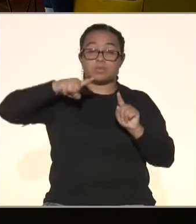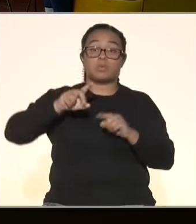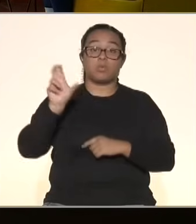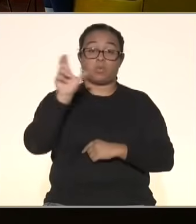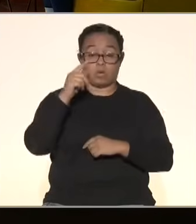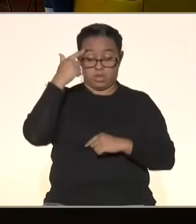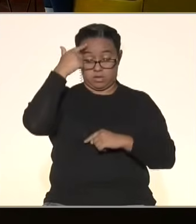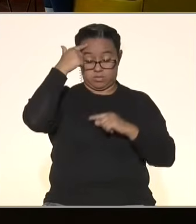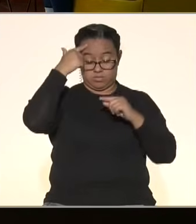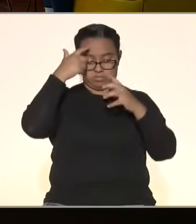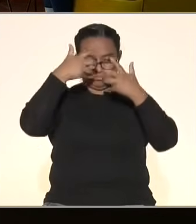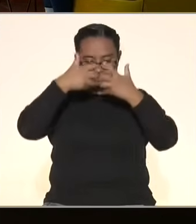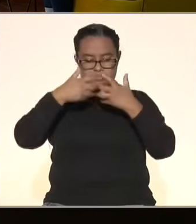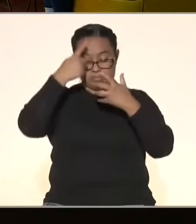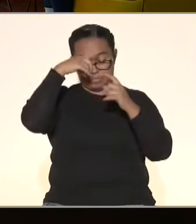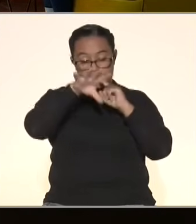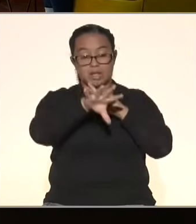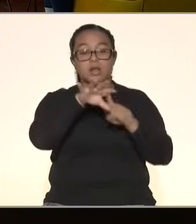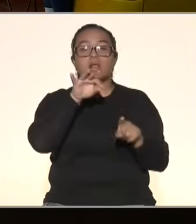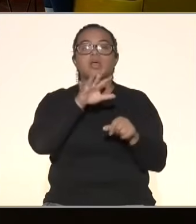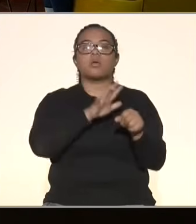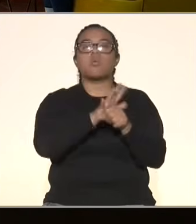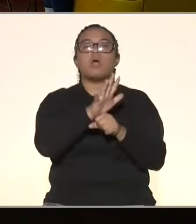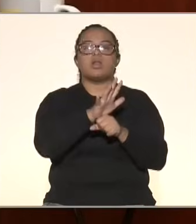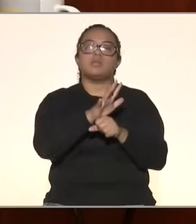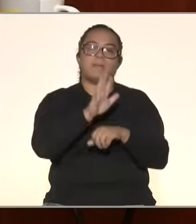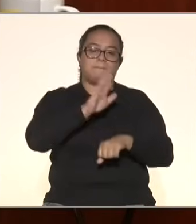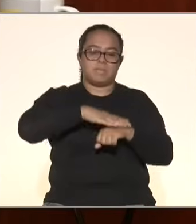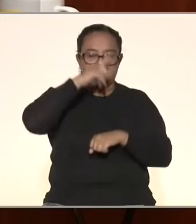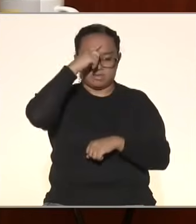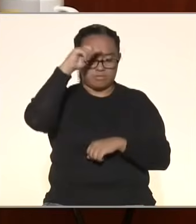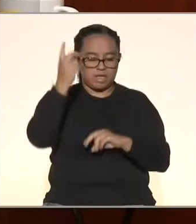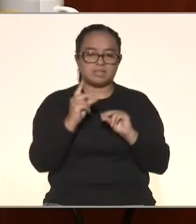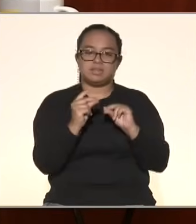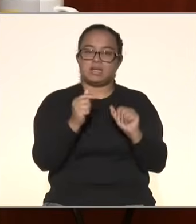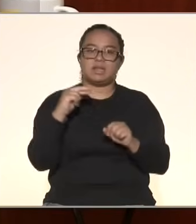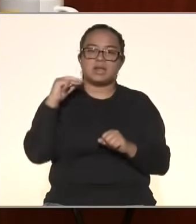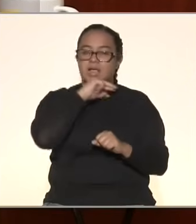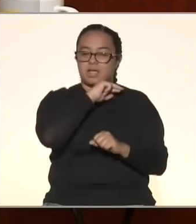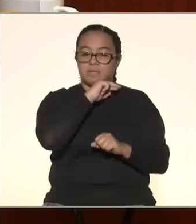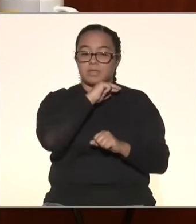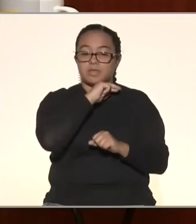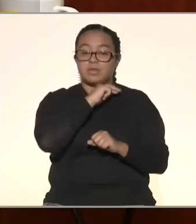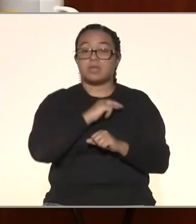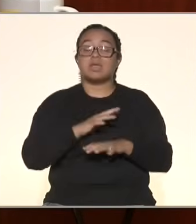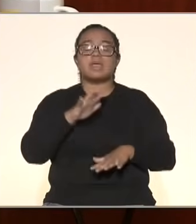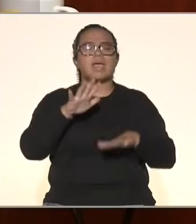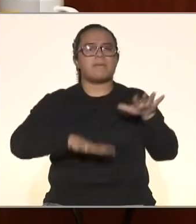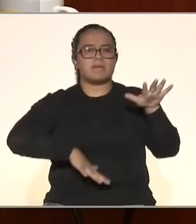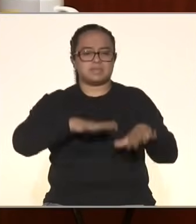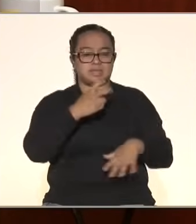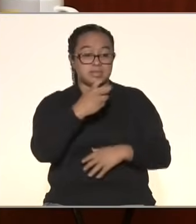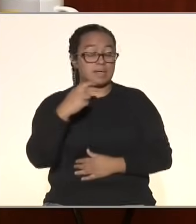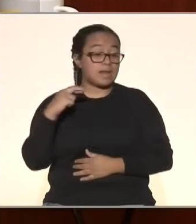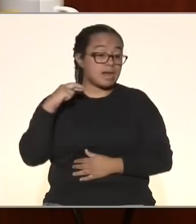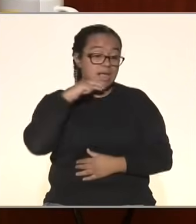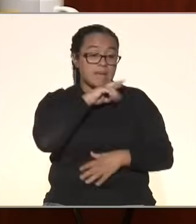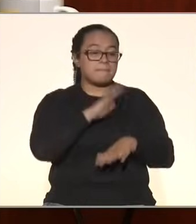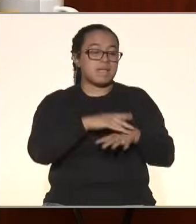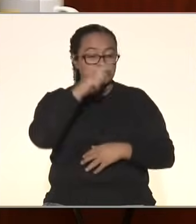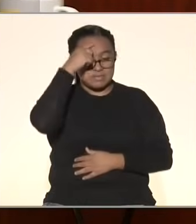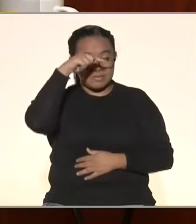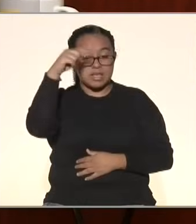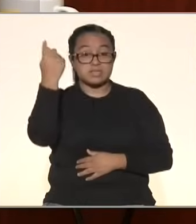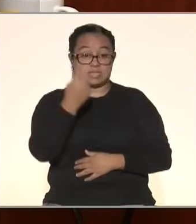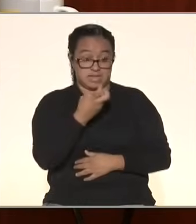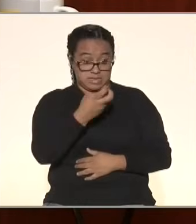elegir, pues va a elegir la solución más fácil, más rápida, más placentera. Y a veces la más fácil, la más rápida y la más placentera